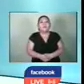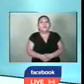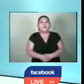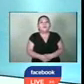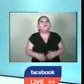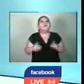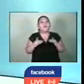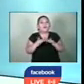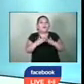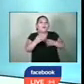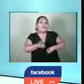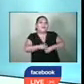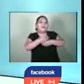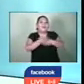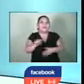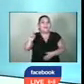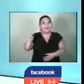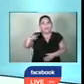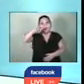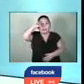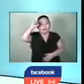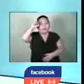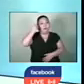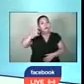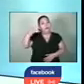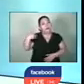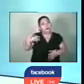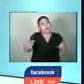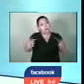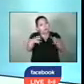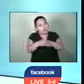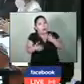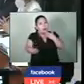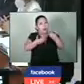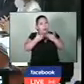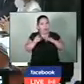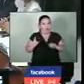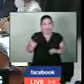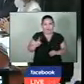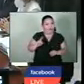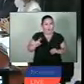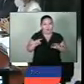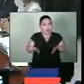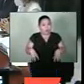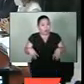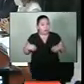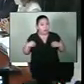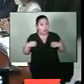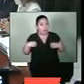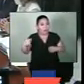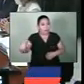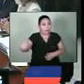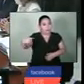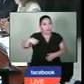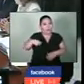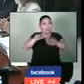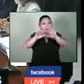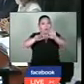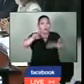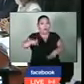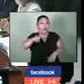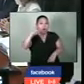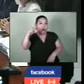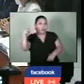Además, quiero comentarles que el exfuncionario durante esta comisión mencionó o negó de que su remuneración de $8,000 se